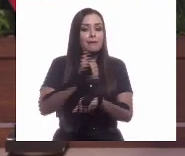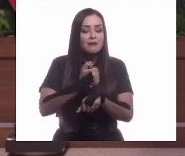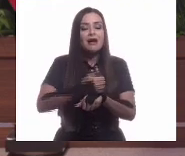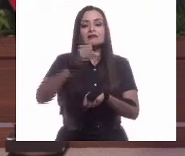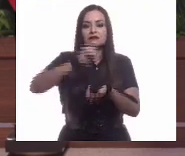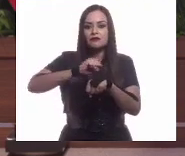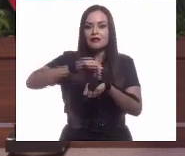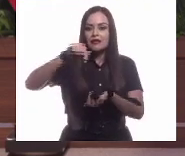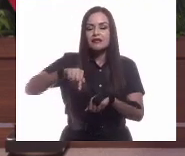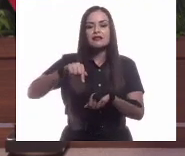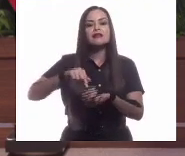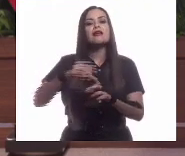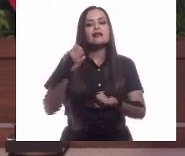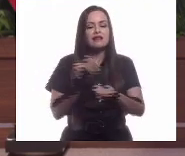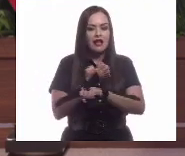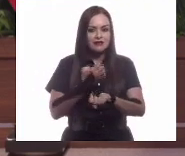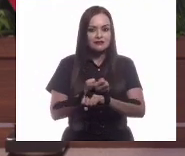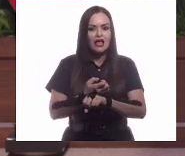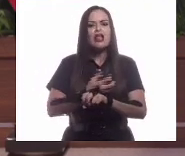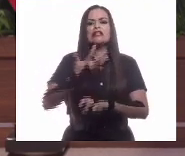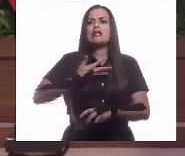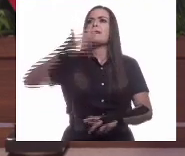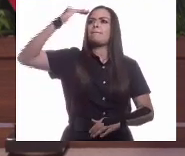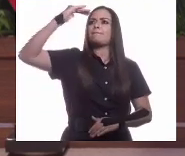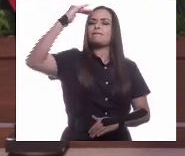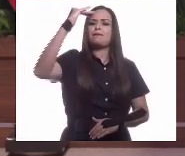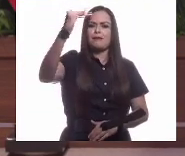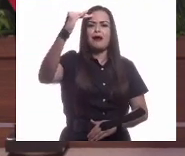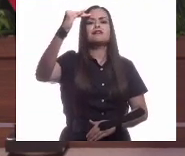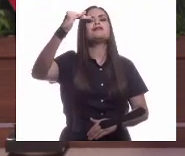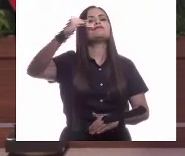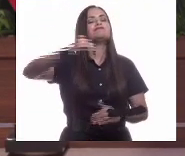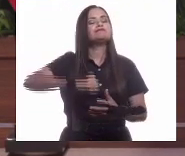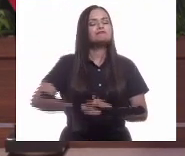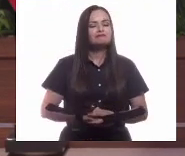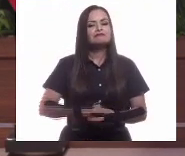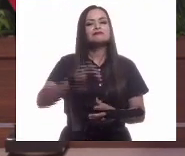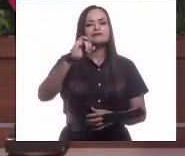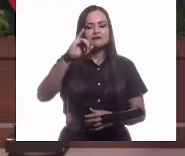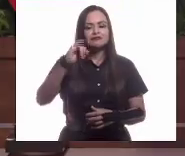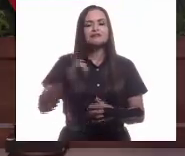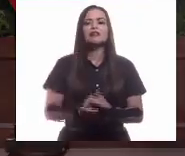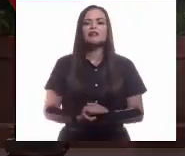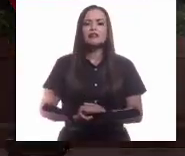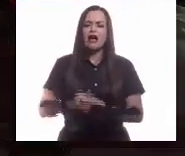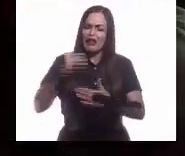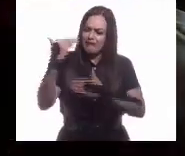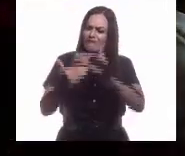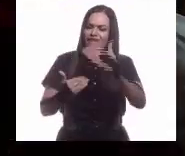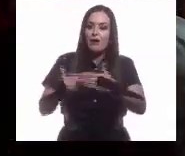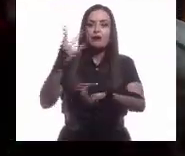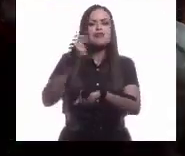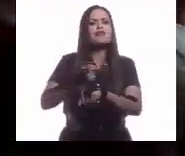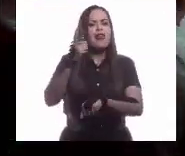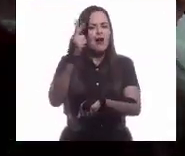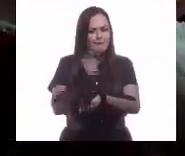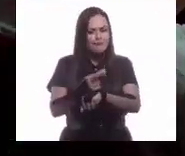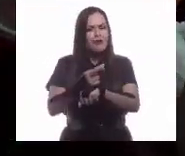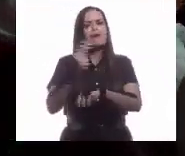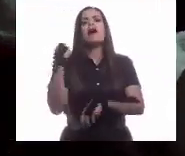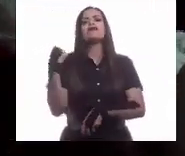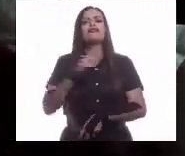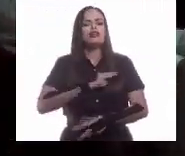estado tienen al menos ya una techumbre. Ahora vamos por las que nos faltan en la prepa. Haremos la